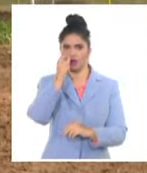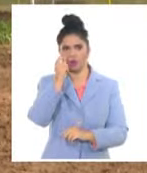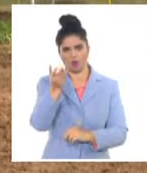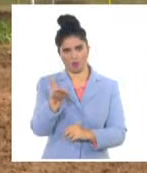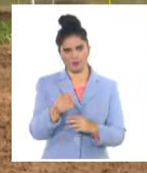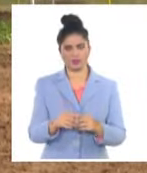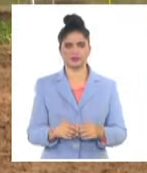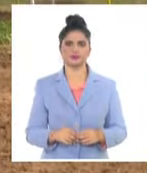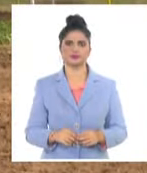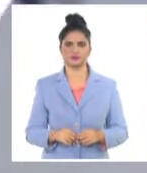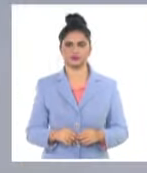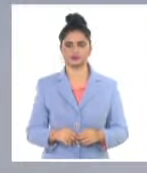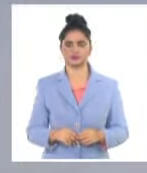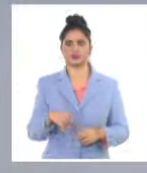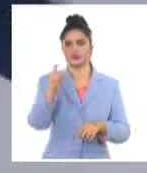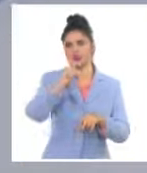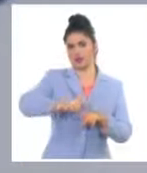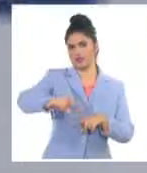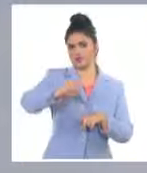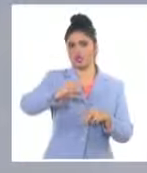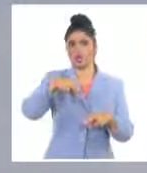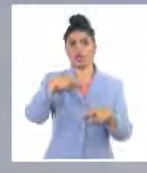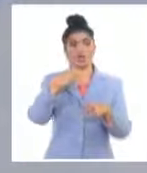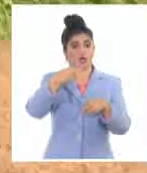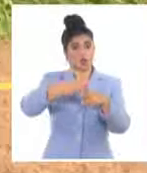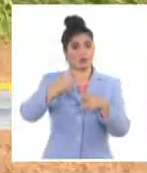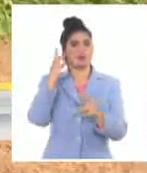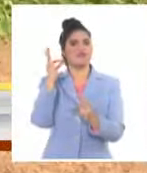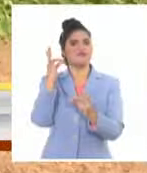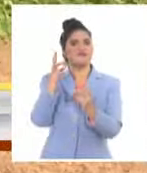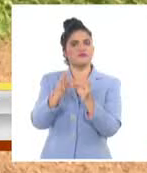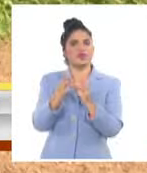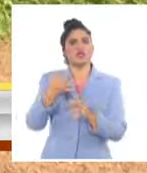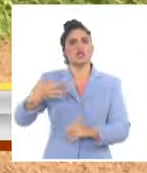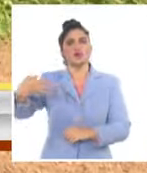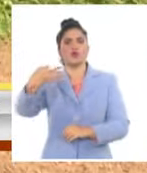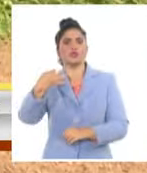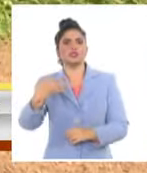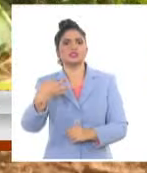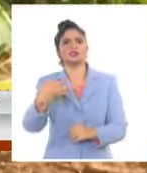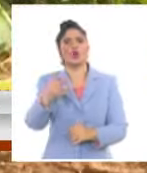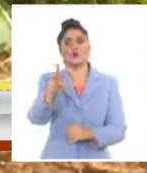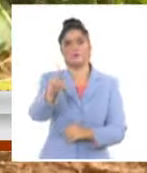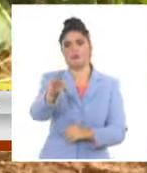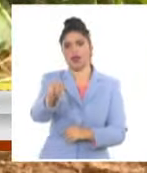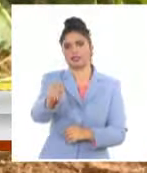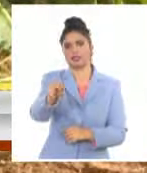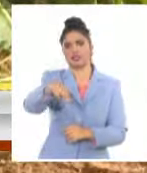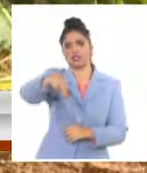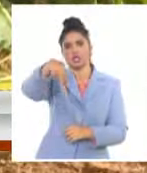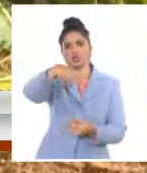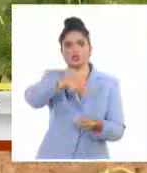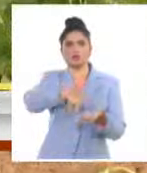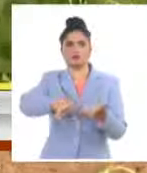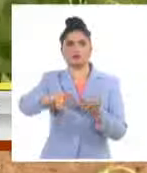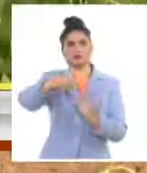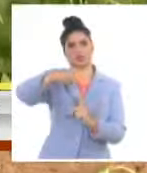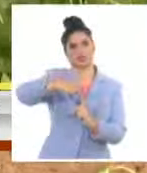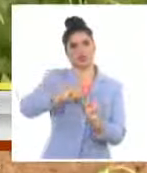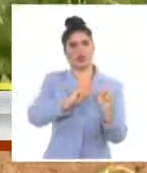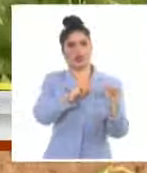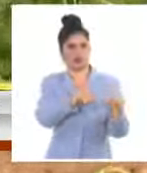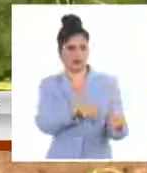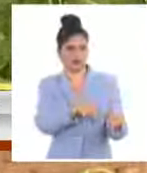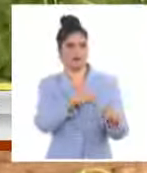Esta es la finca La Fe, localizada en el municipio de Manatí, en el norte de la provincia de Las Tunas. Aquí